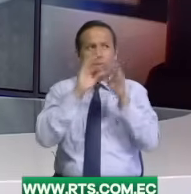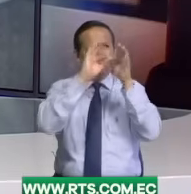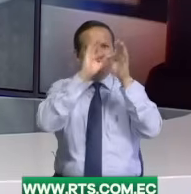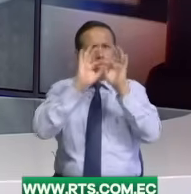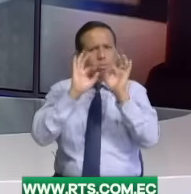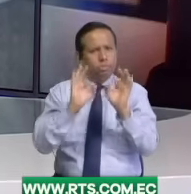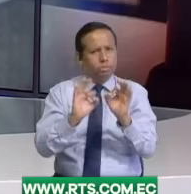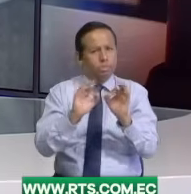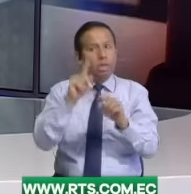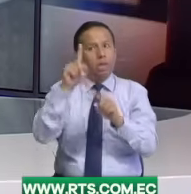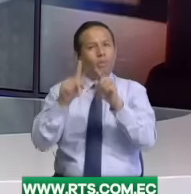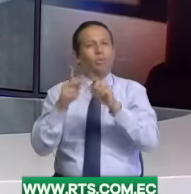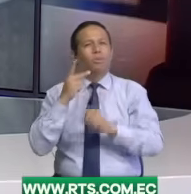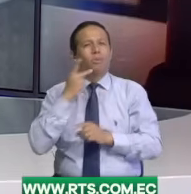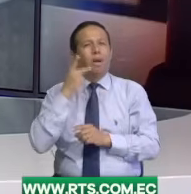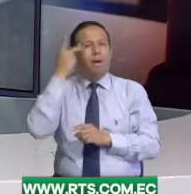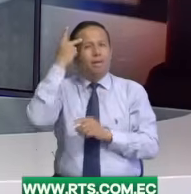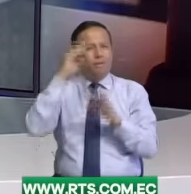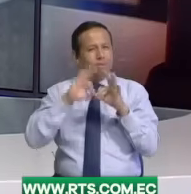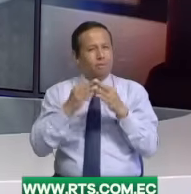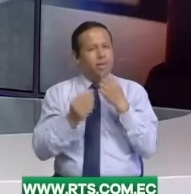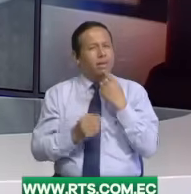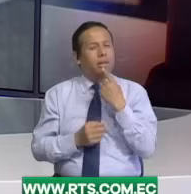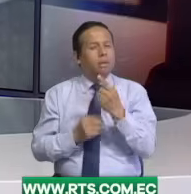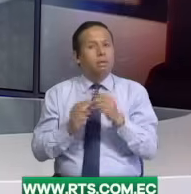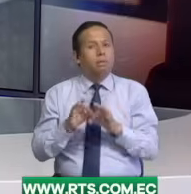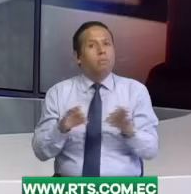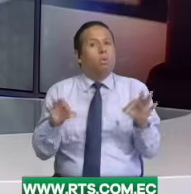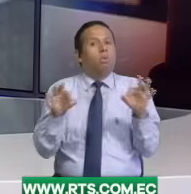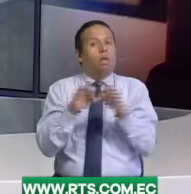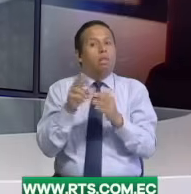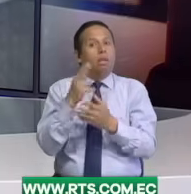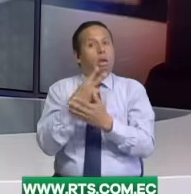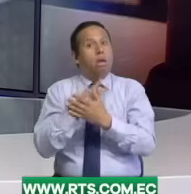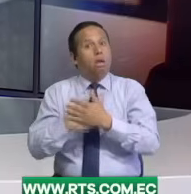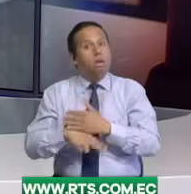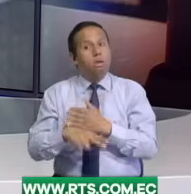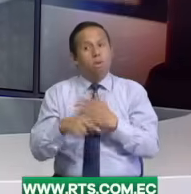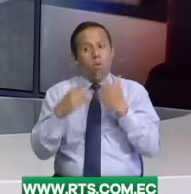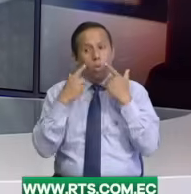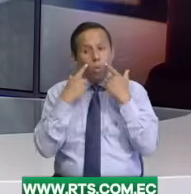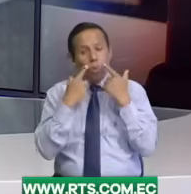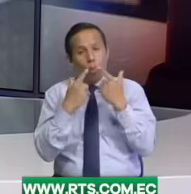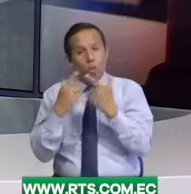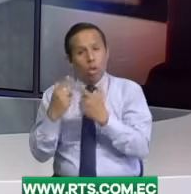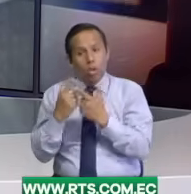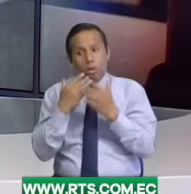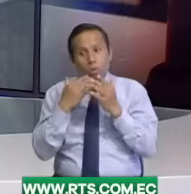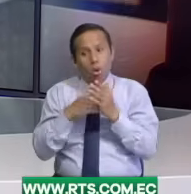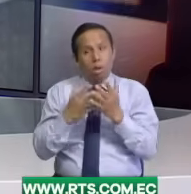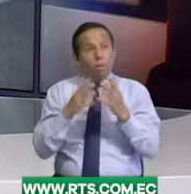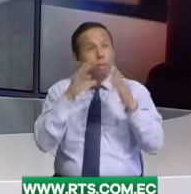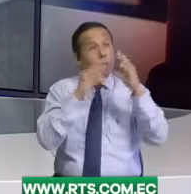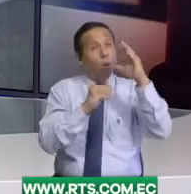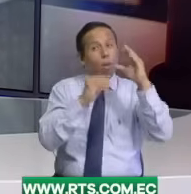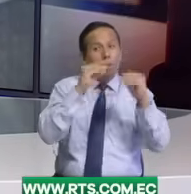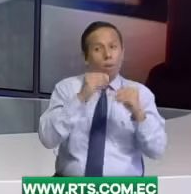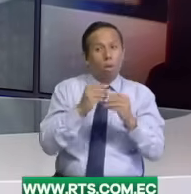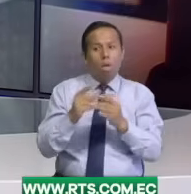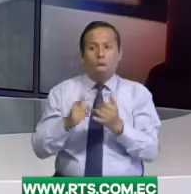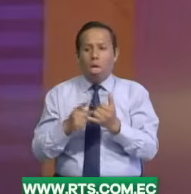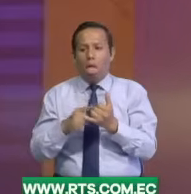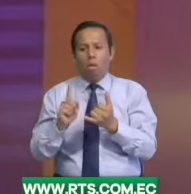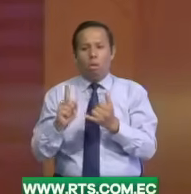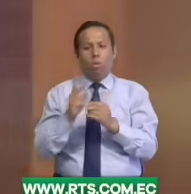familia creen que hay que tener más precaución con los menores de edad, sobre todo en los horarios de corte.